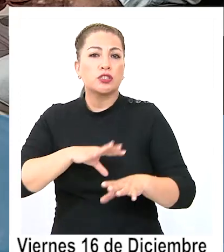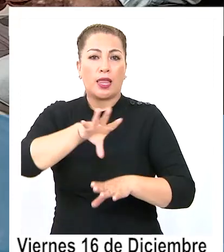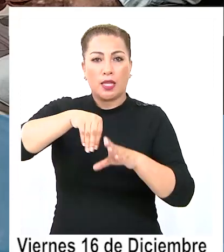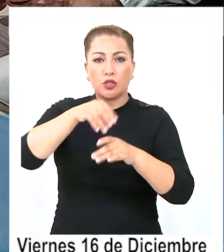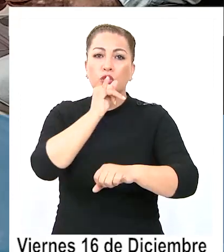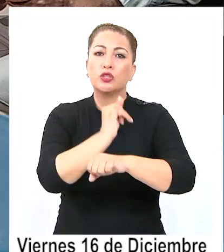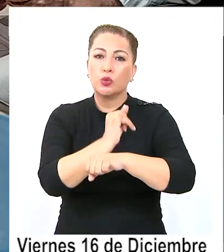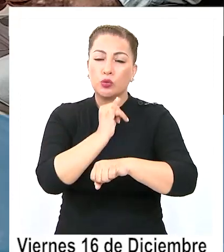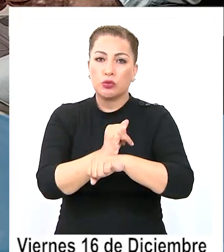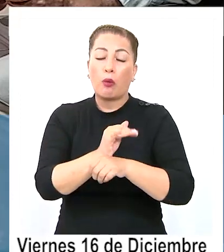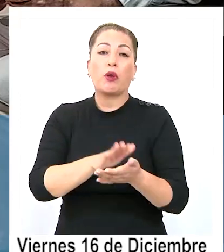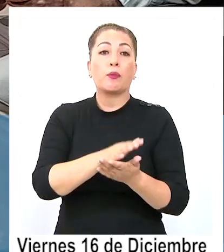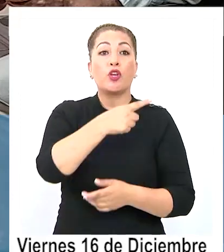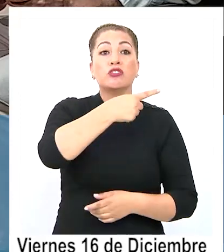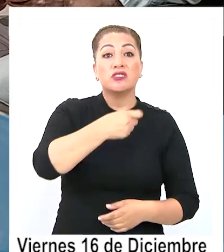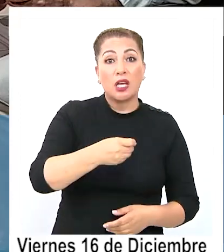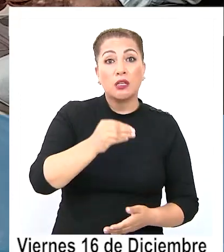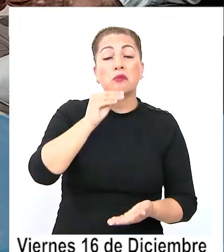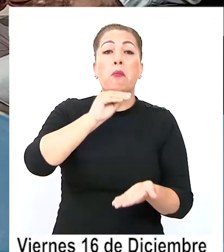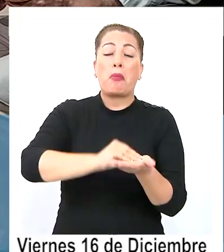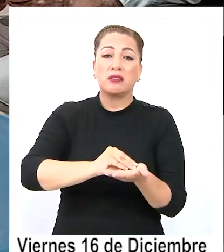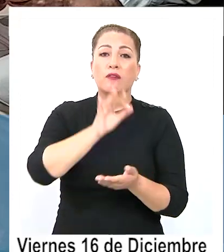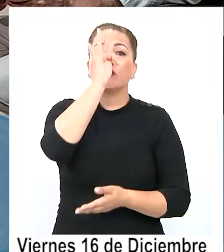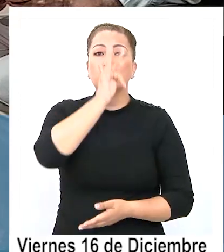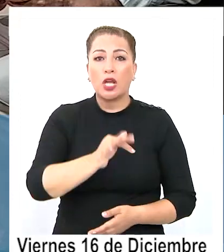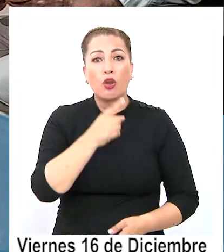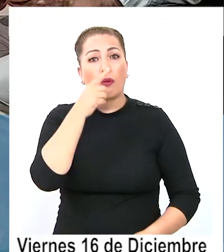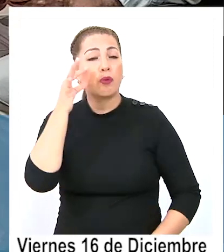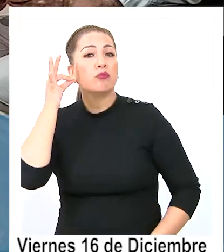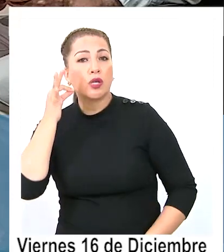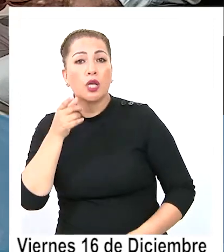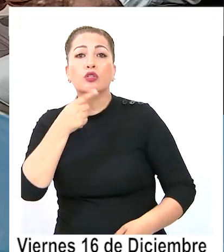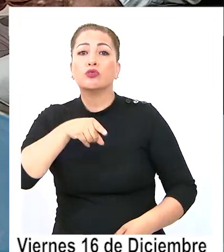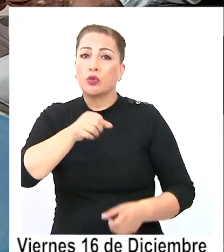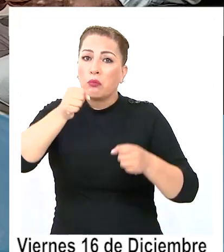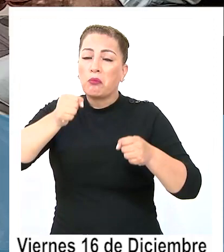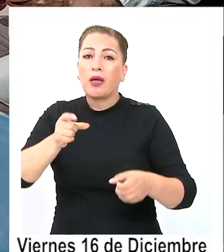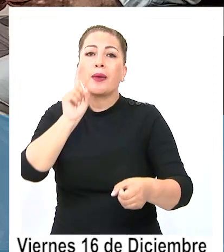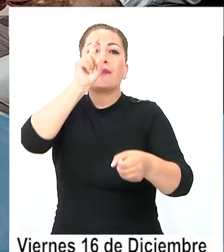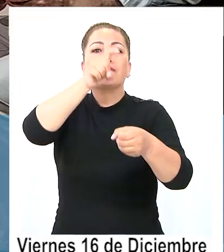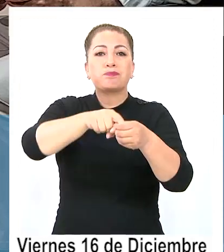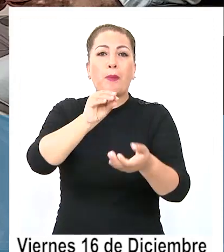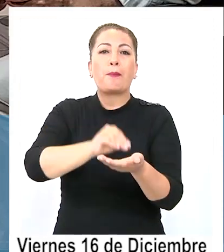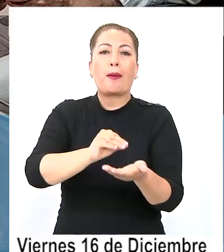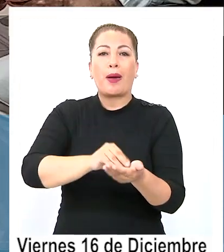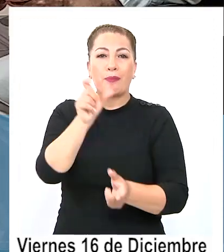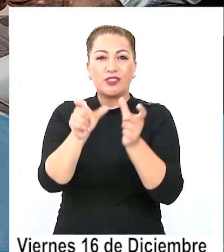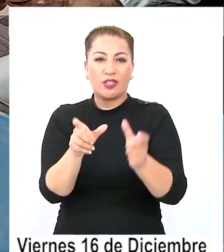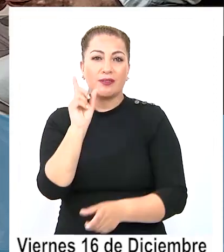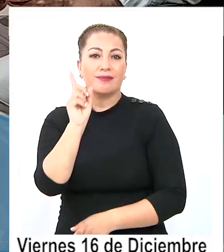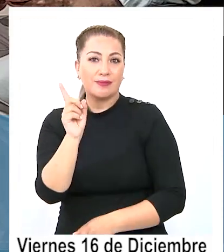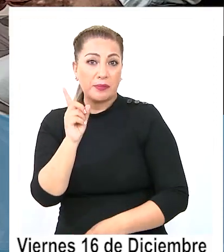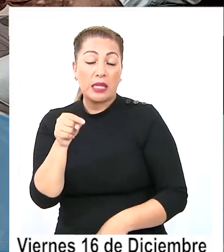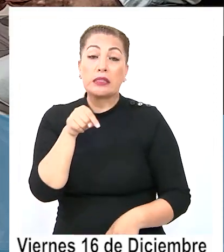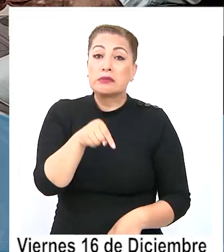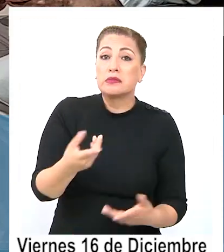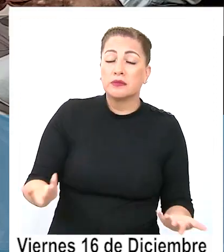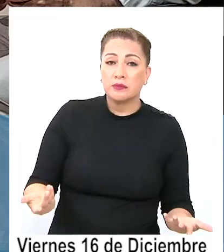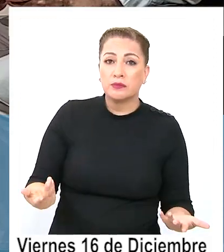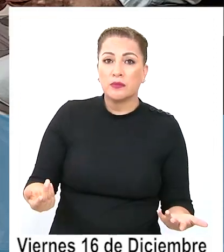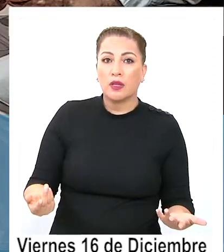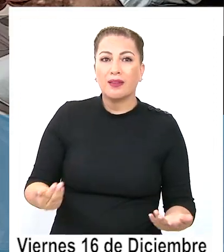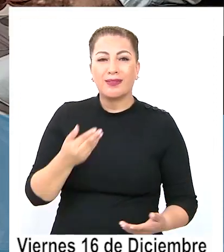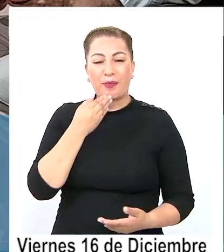instituciones públicas de 100 o más funcionarias y funcionarias, donde nosotros podemos incluir más personas con discapacidad. El tema es cómo